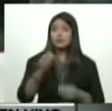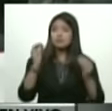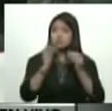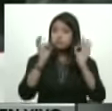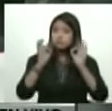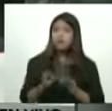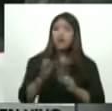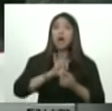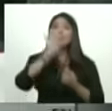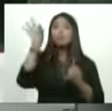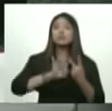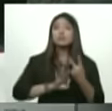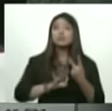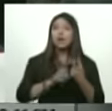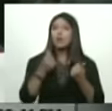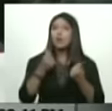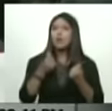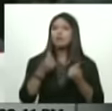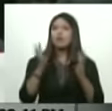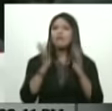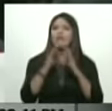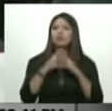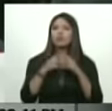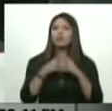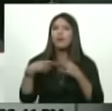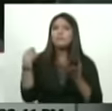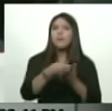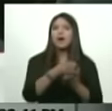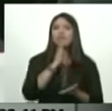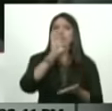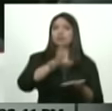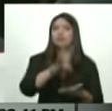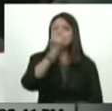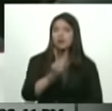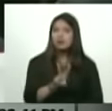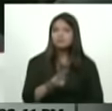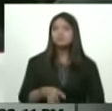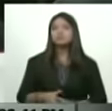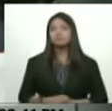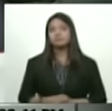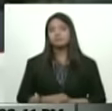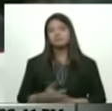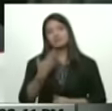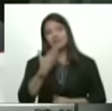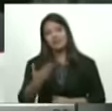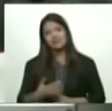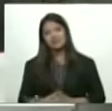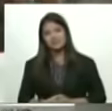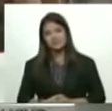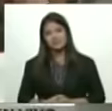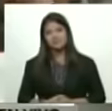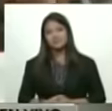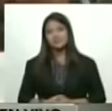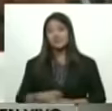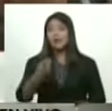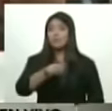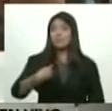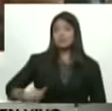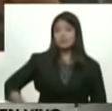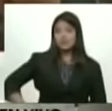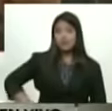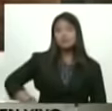sobre todo el porcentaje del valor de la factura al Banco Central y cuánto se crearía el exportador. Gracias. Bien, muchas gracias. El presidente de la